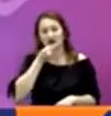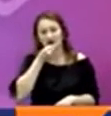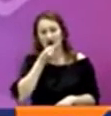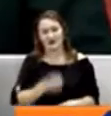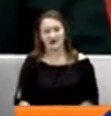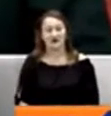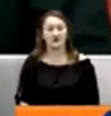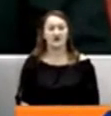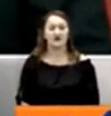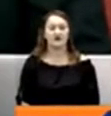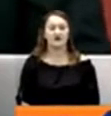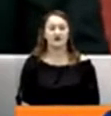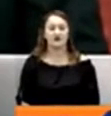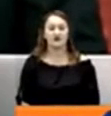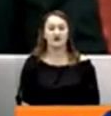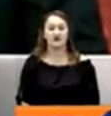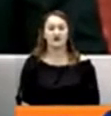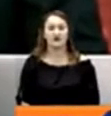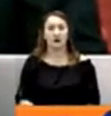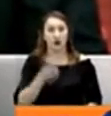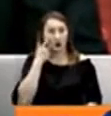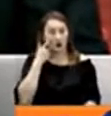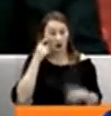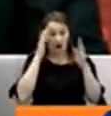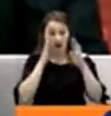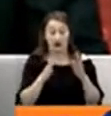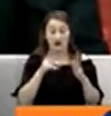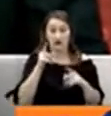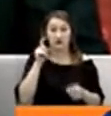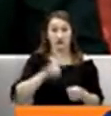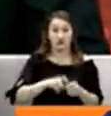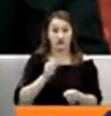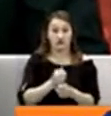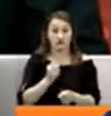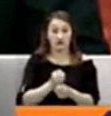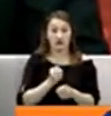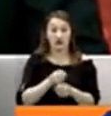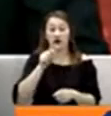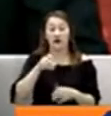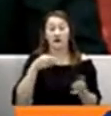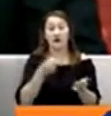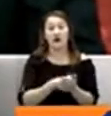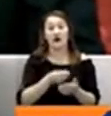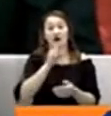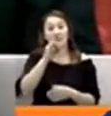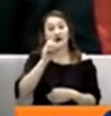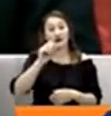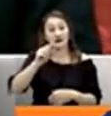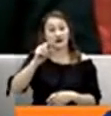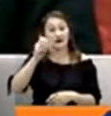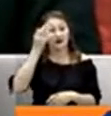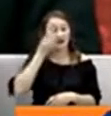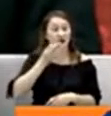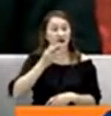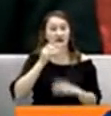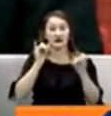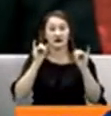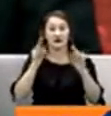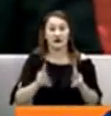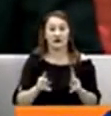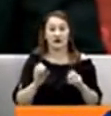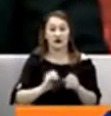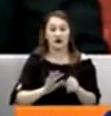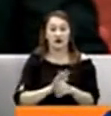Noticias. Y mucha atención porque los empleadores deberán pagar los 3 primeros días de las incapacidades por COVID-19 a